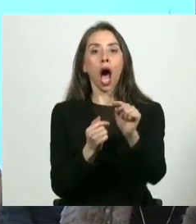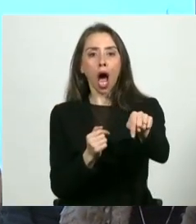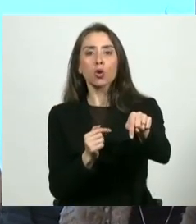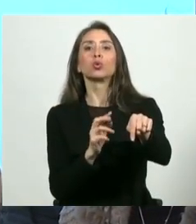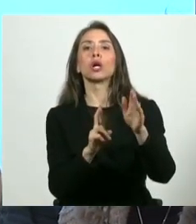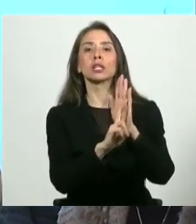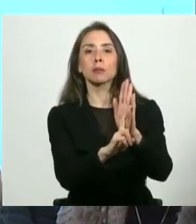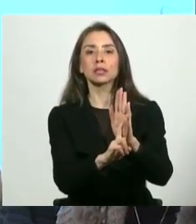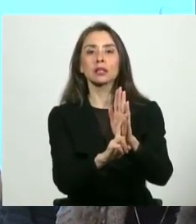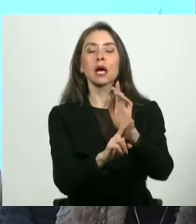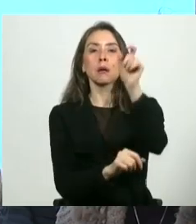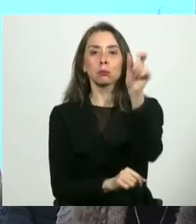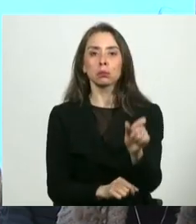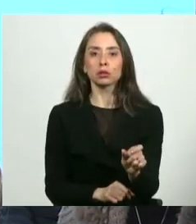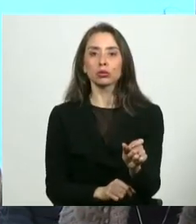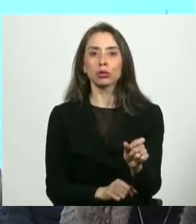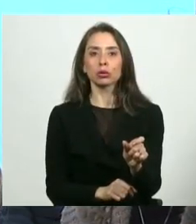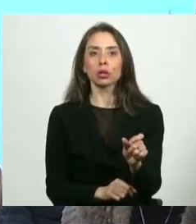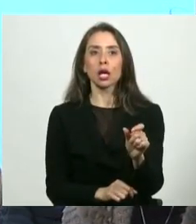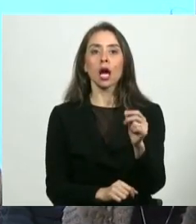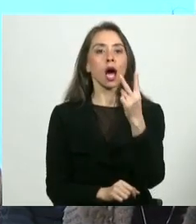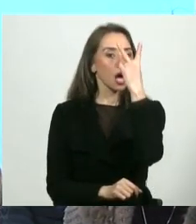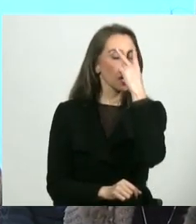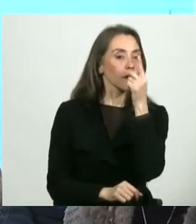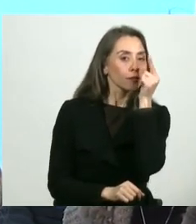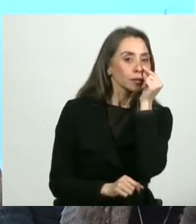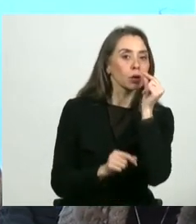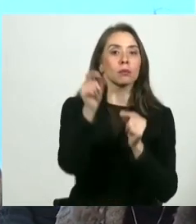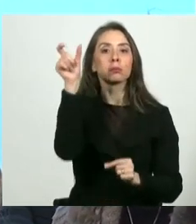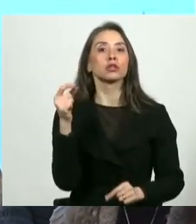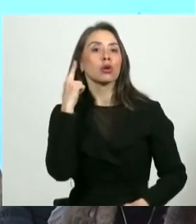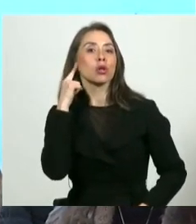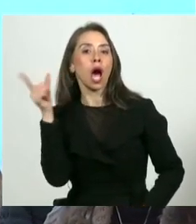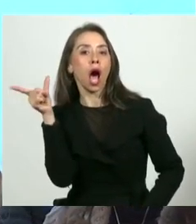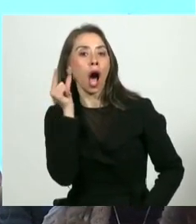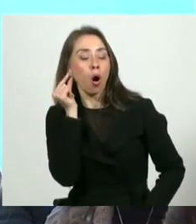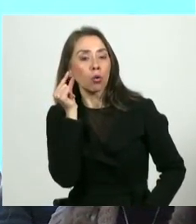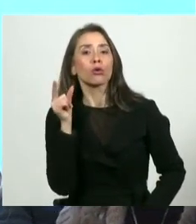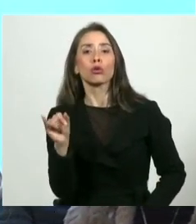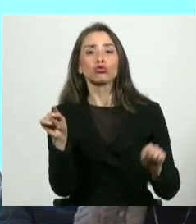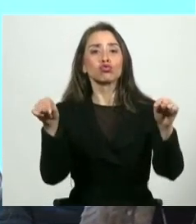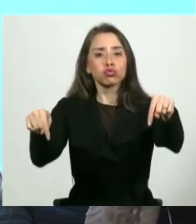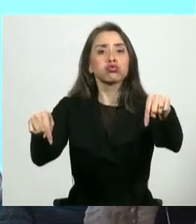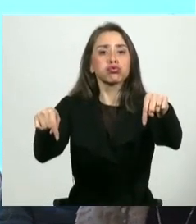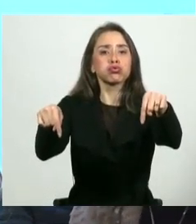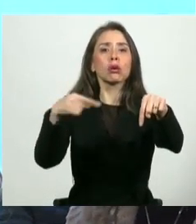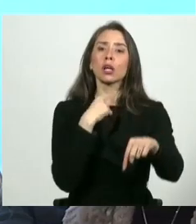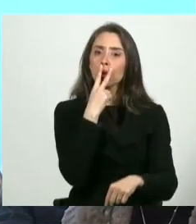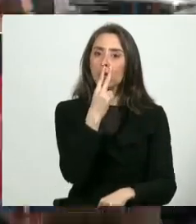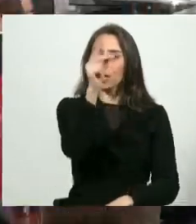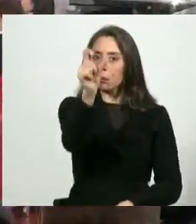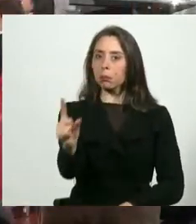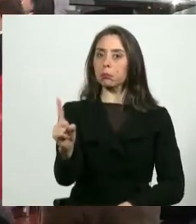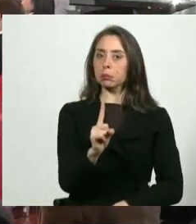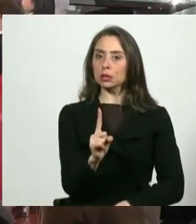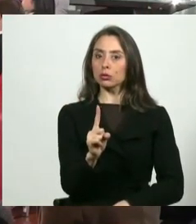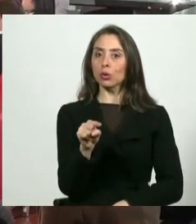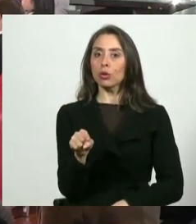representantes de discapacidad de personas con déficit visual y personas con déficit auditivo. Me hubiese gustado haber visto alguna persona